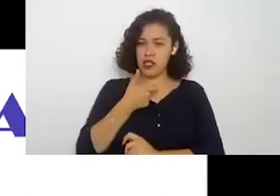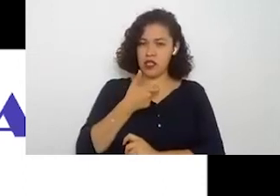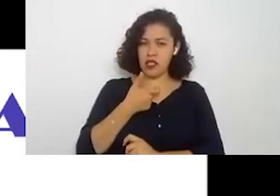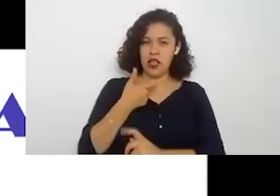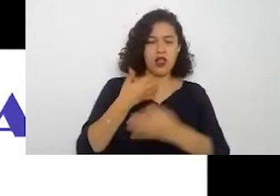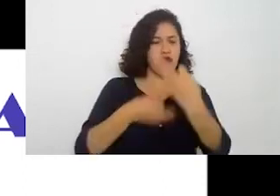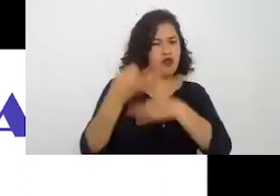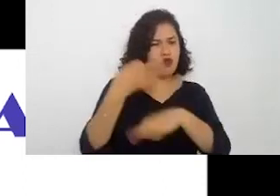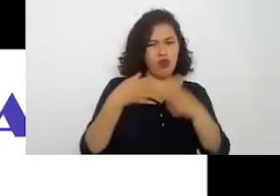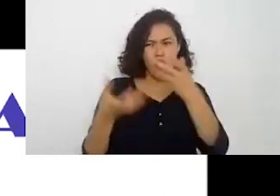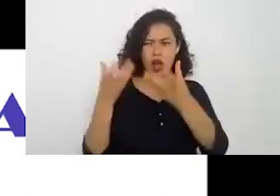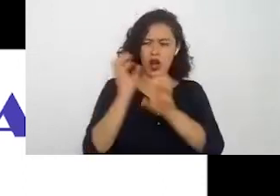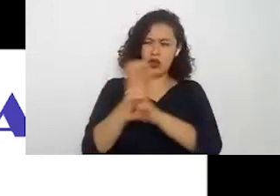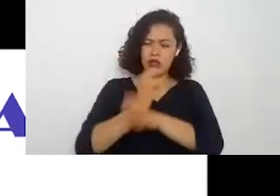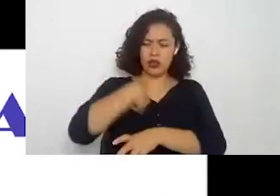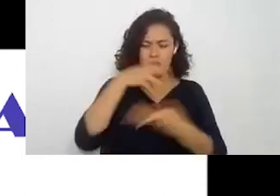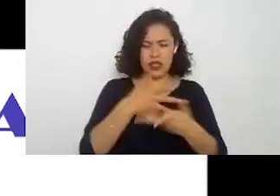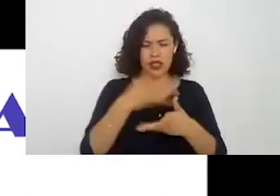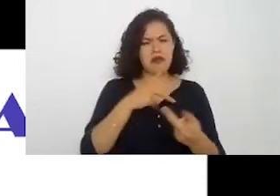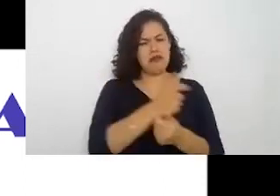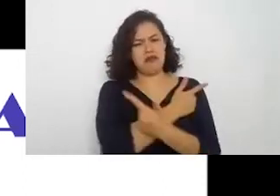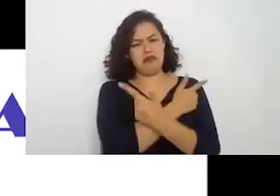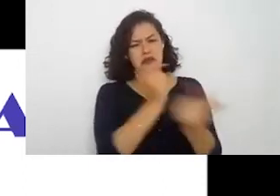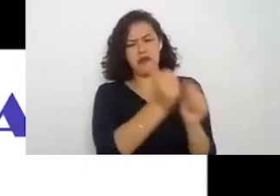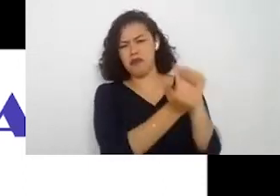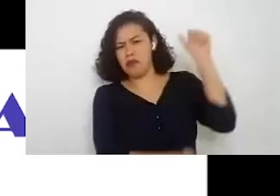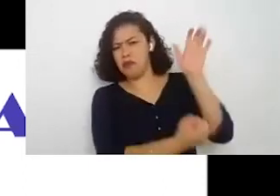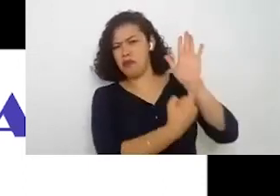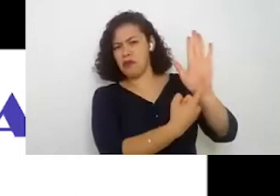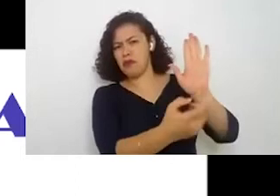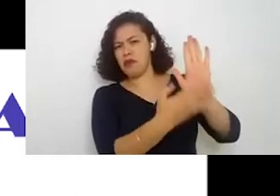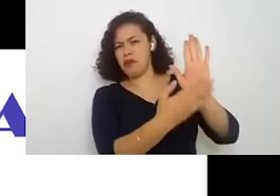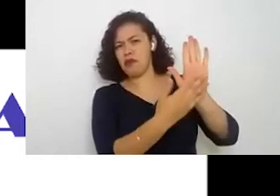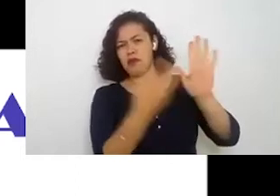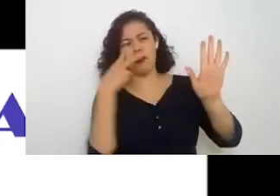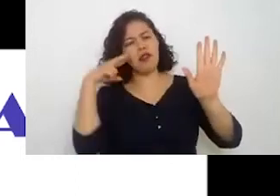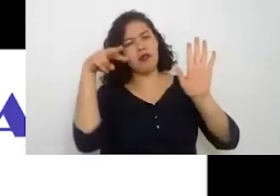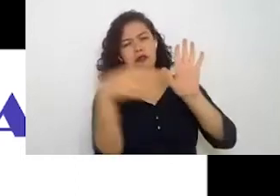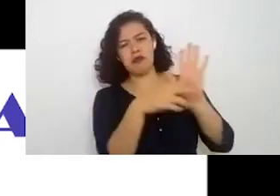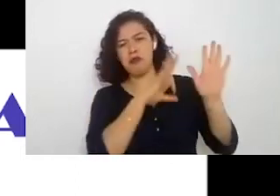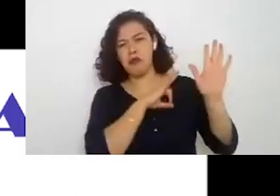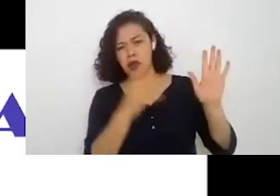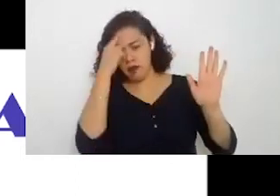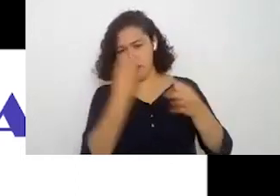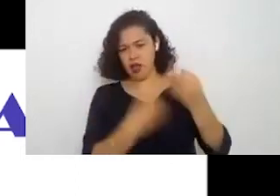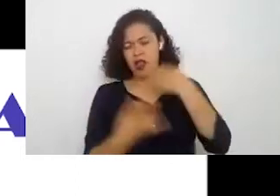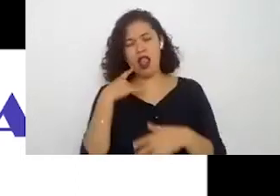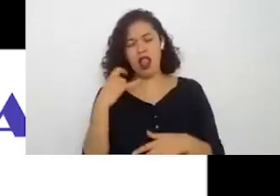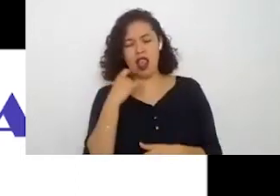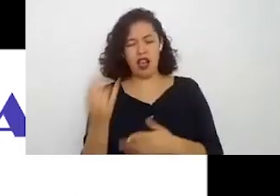centavo de lo que hacemos. Eso es bien importante. Entonces, creo que este es un reto, el recuperar la credibilidad en